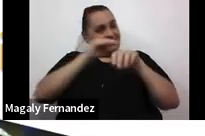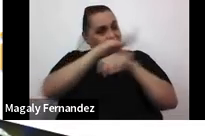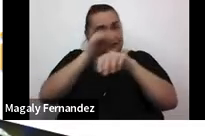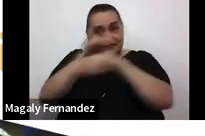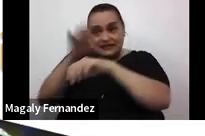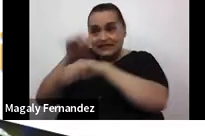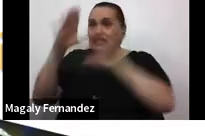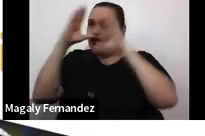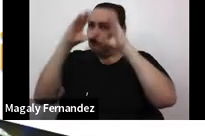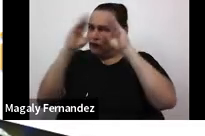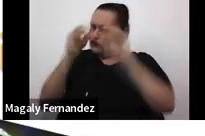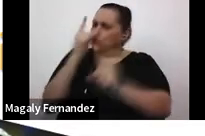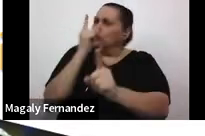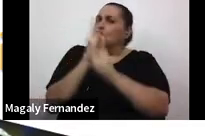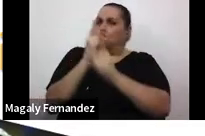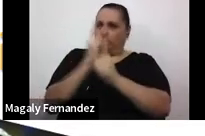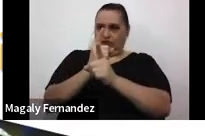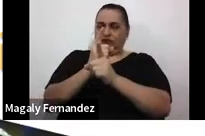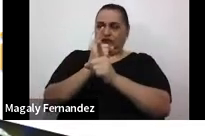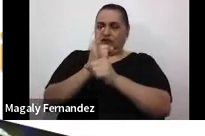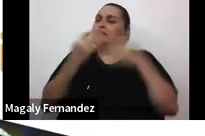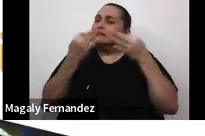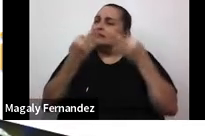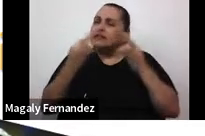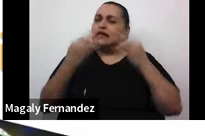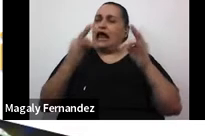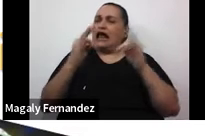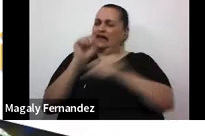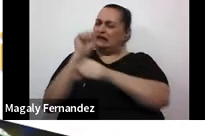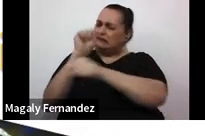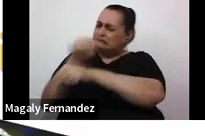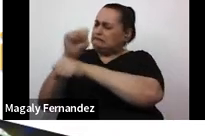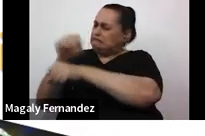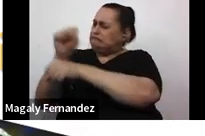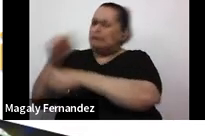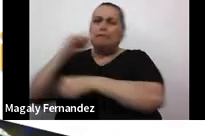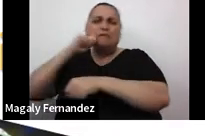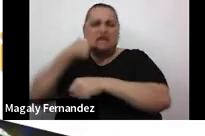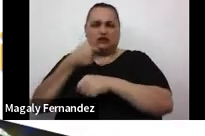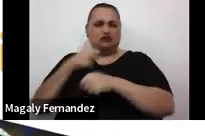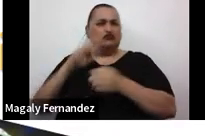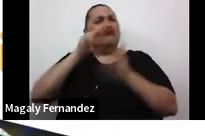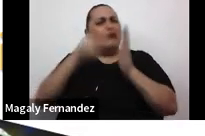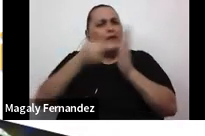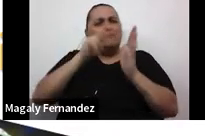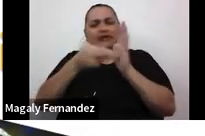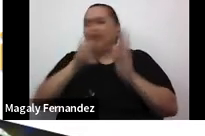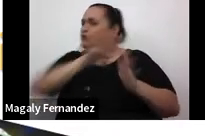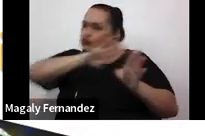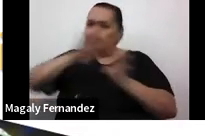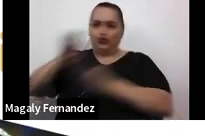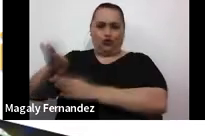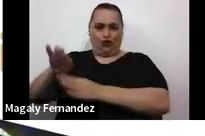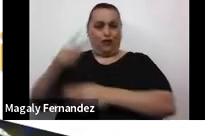veraz tratar de derribar esos mitos y de no repetirlos y acá pongo estas